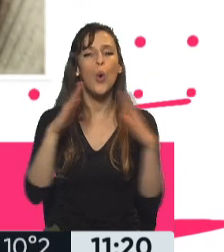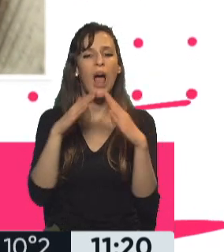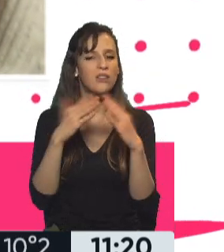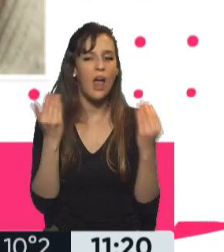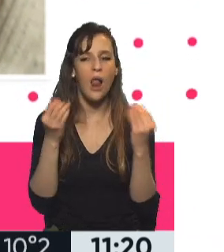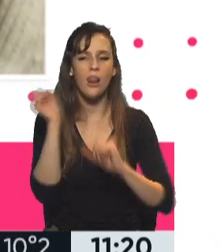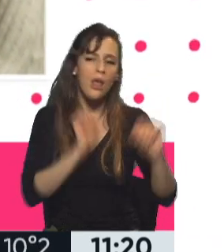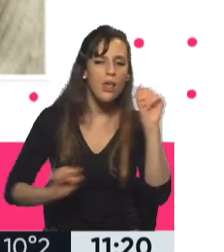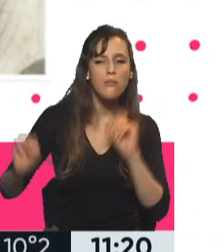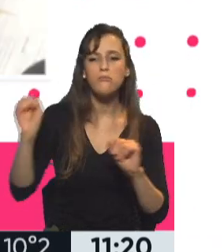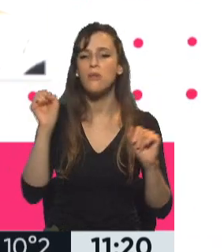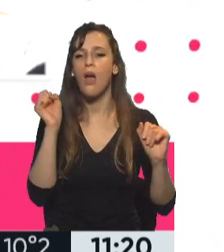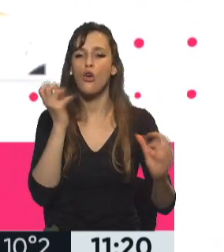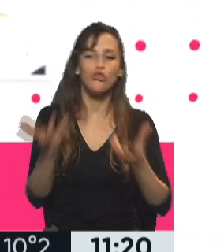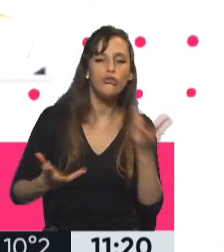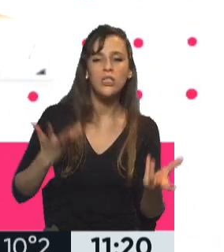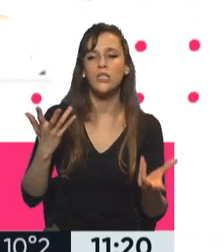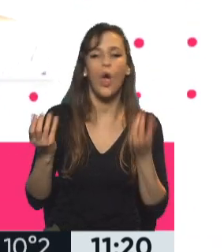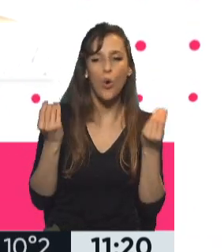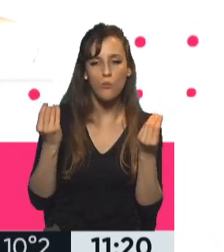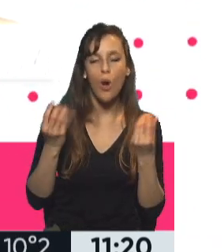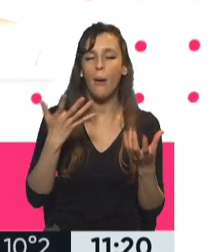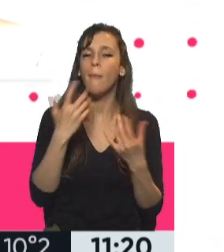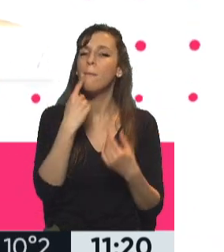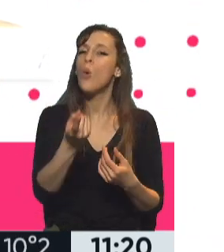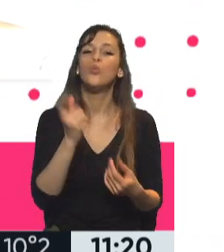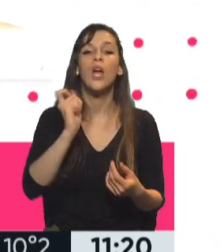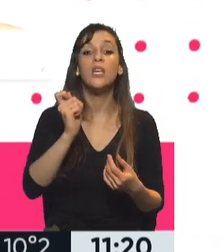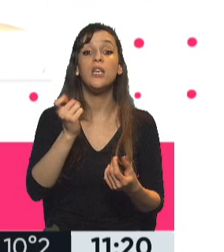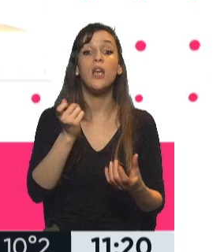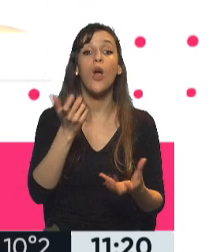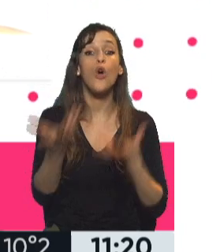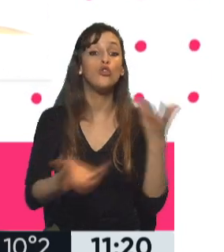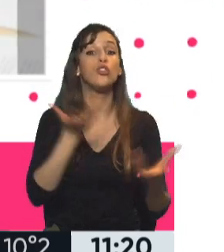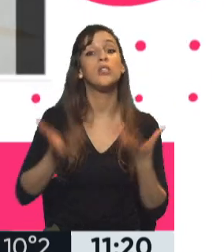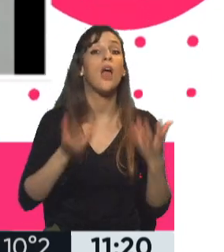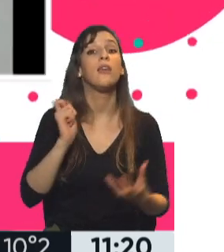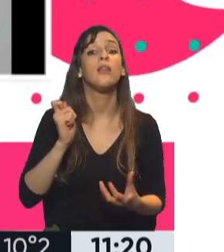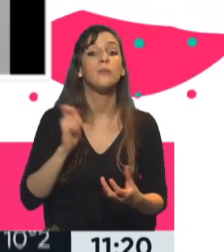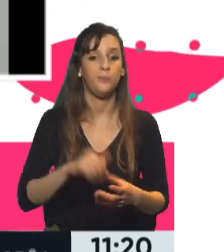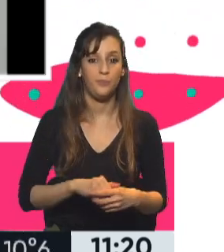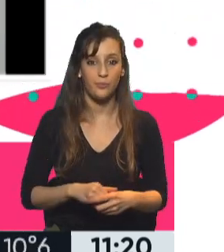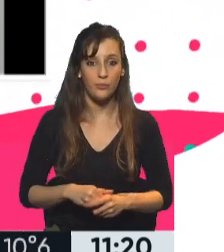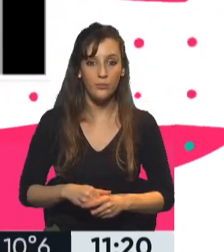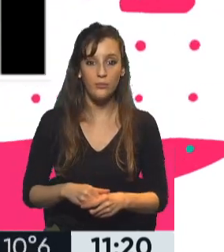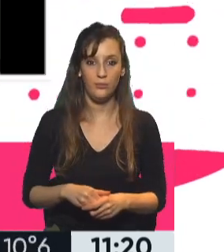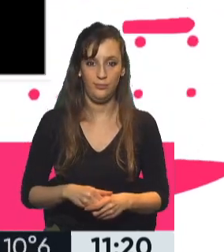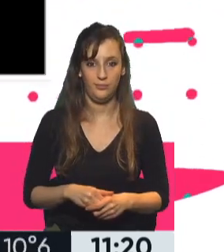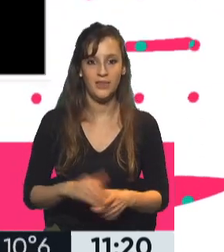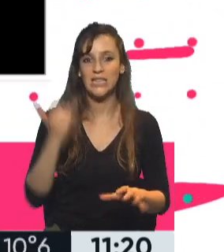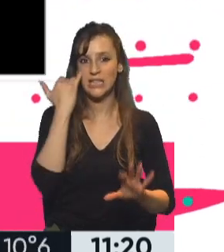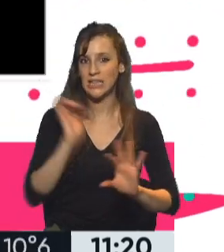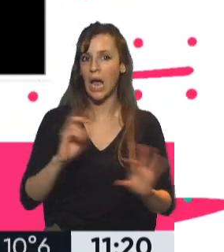las tareas? Sí, sí. Por ejemplo, ¿quién cocina, Arturo? Aprobamos lavarropas 3, nosotros. Juntos aprobamos lavarropas 3. Mira,